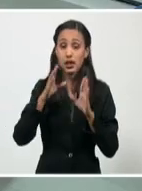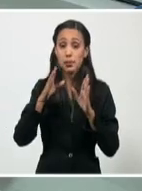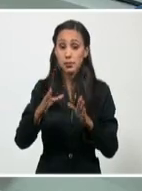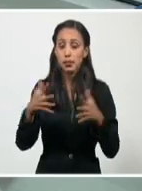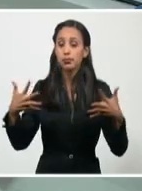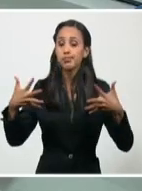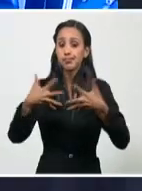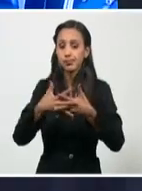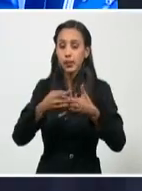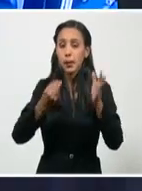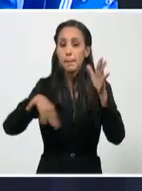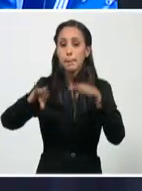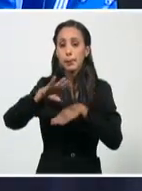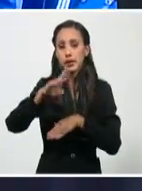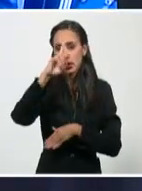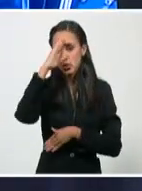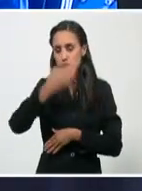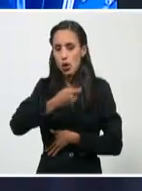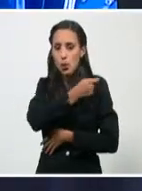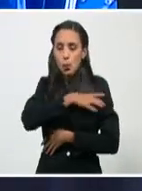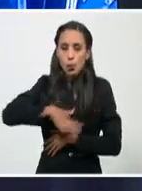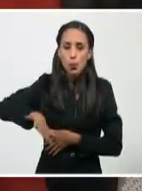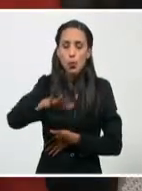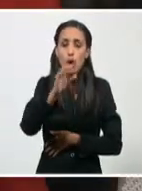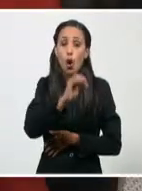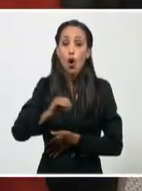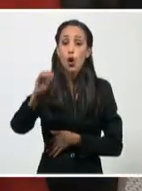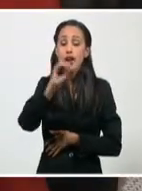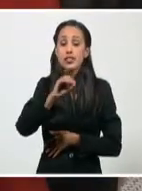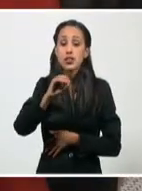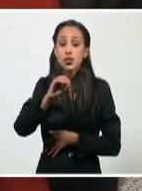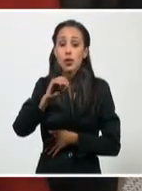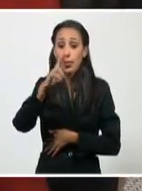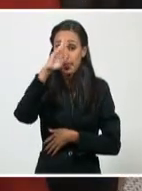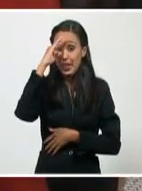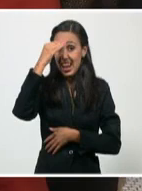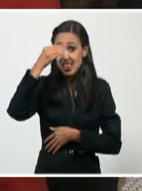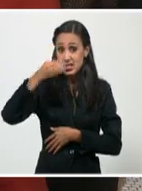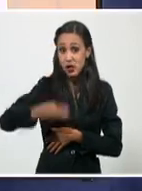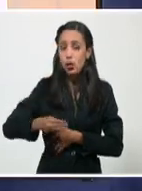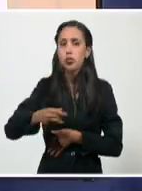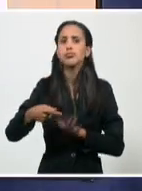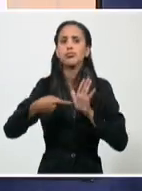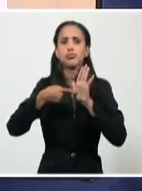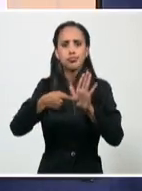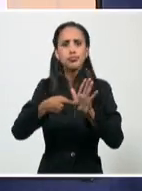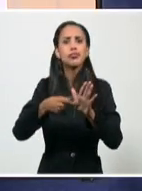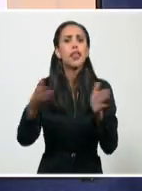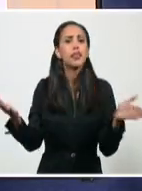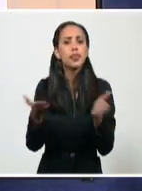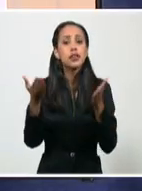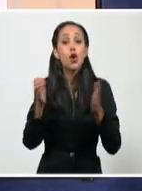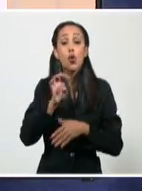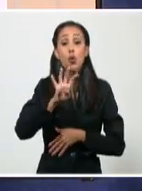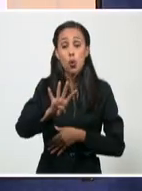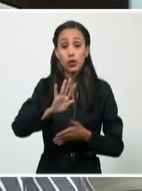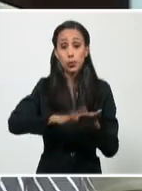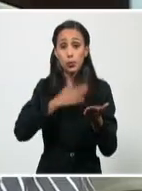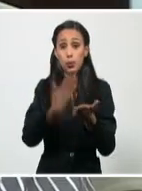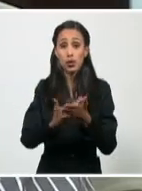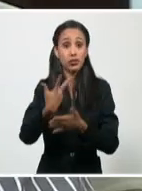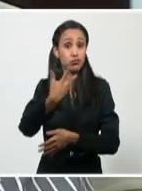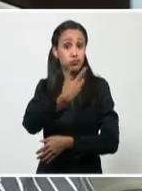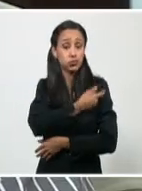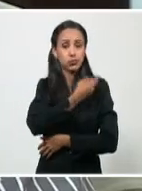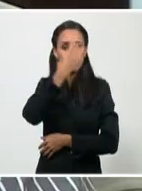Ministerio de Salud Pública y la Organización Panamericana de la Salud expuso los avances de los 4 candidatos vacunales cubanos que